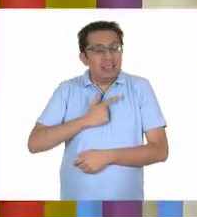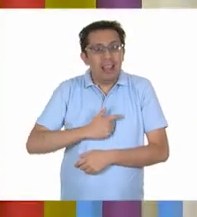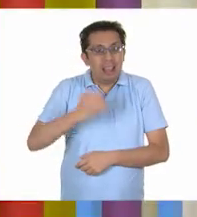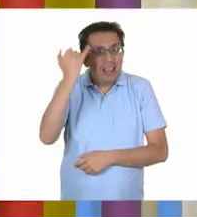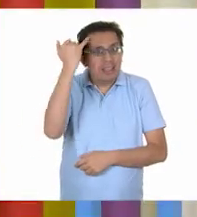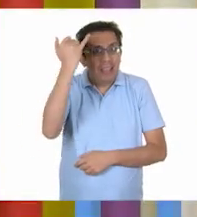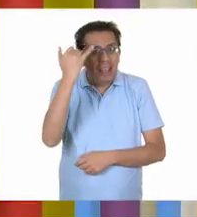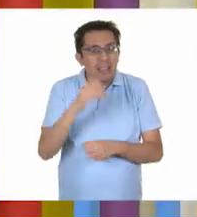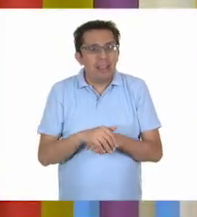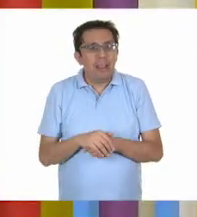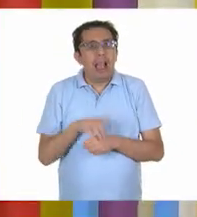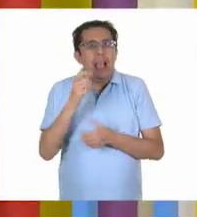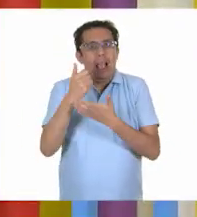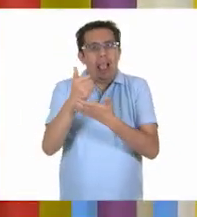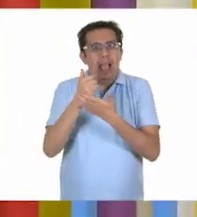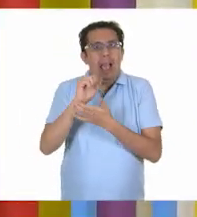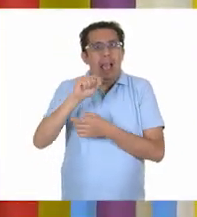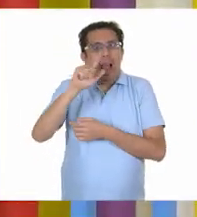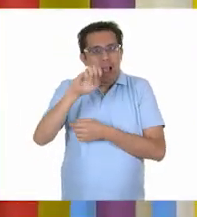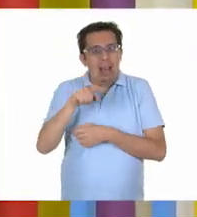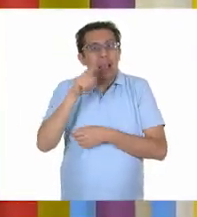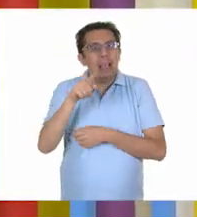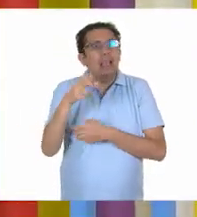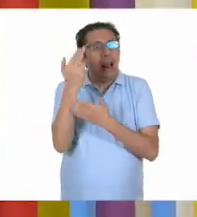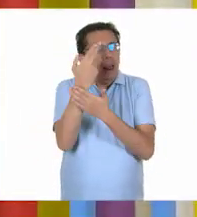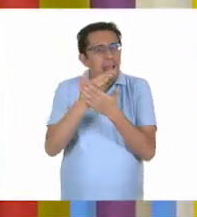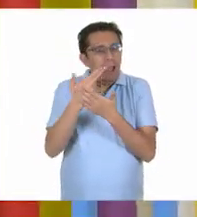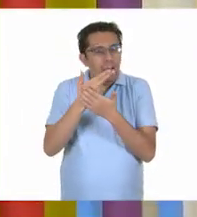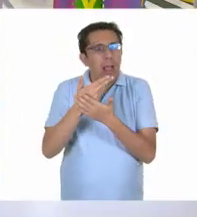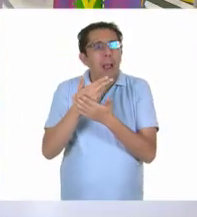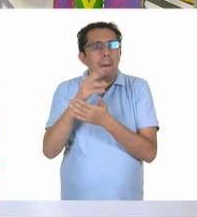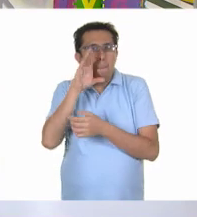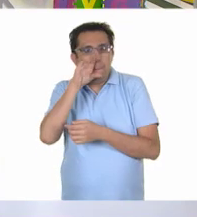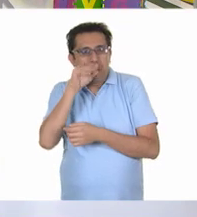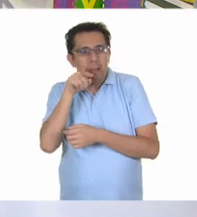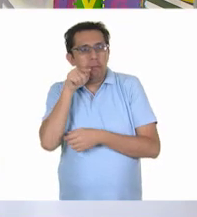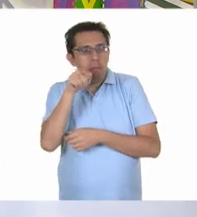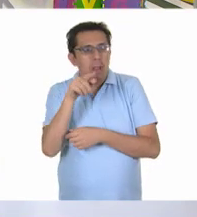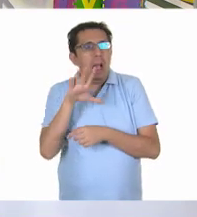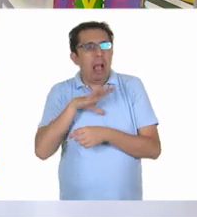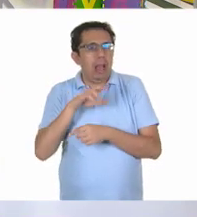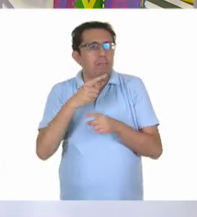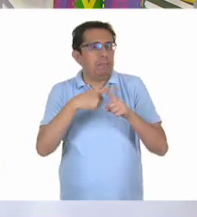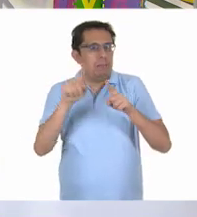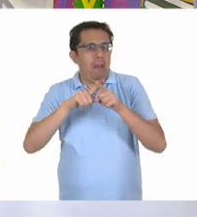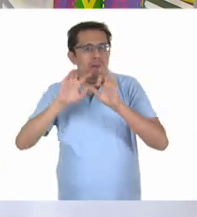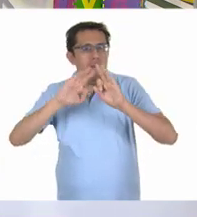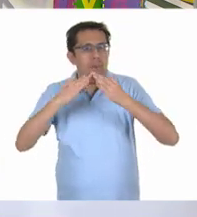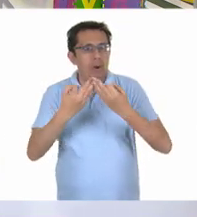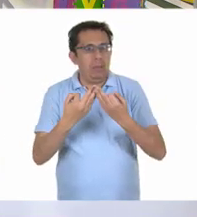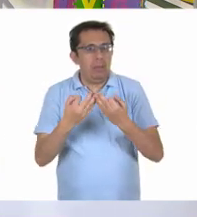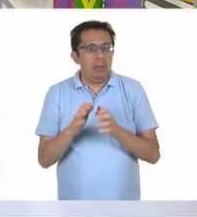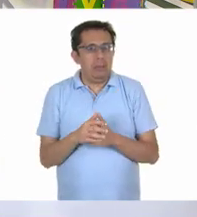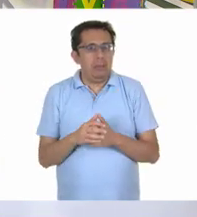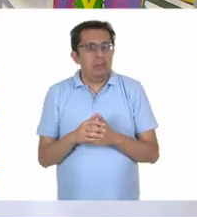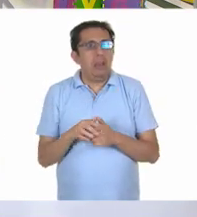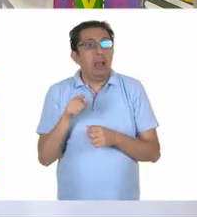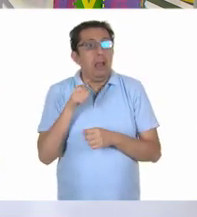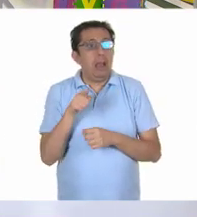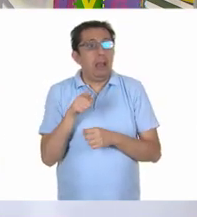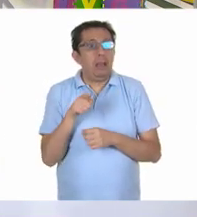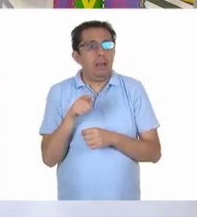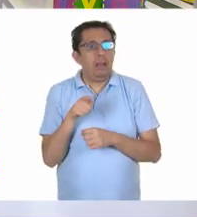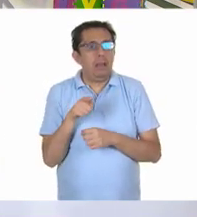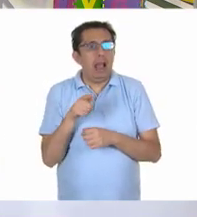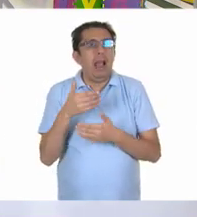¡Sí! ¡Me encanta, me encanta! Y nos va a ayudar Ale primero a hacer el pato. ¿Qué te parece? Sí. Aquí tenemos unas figuras